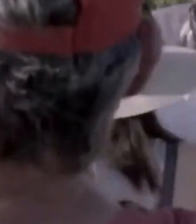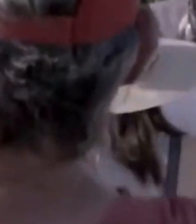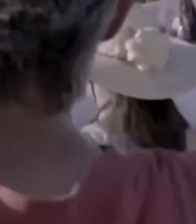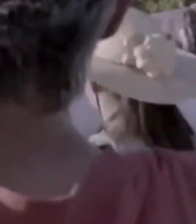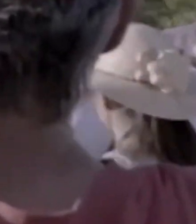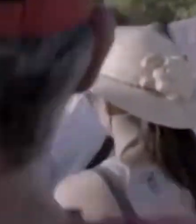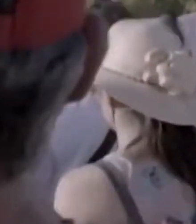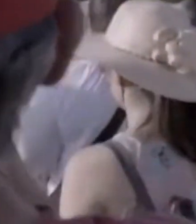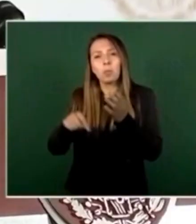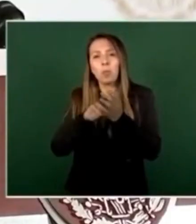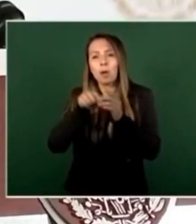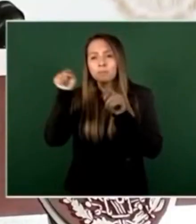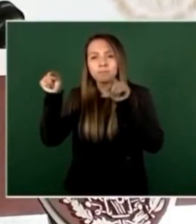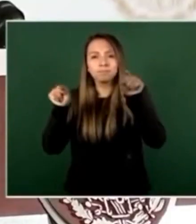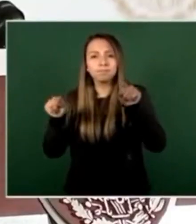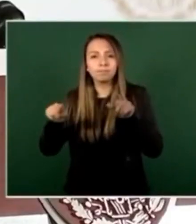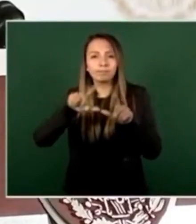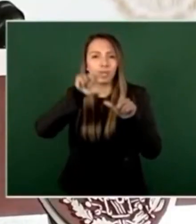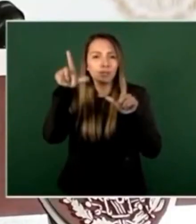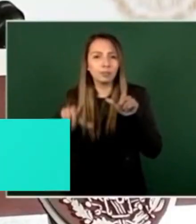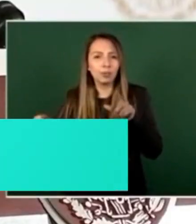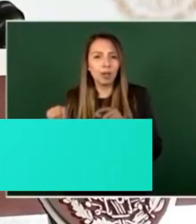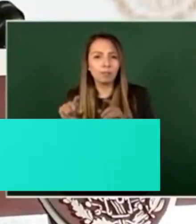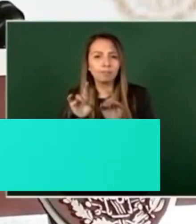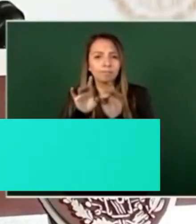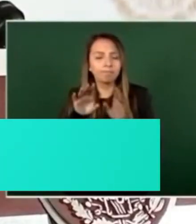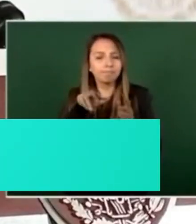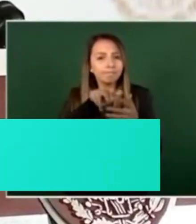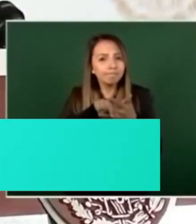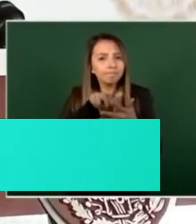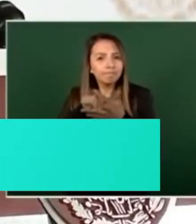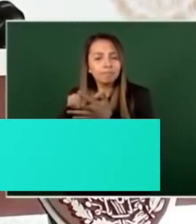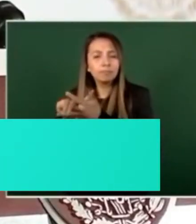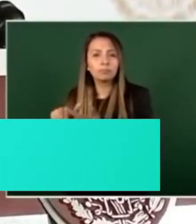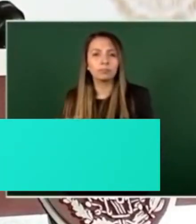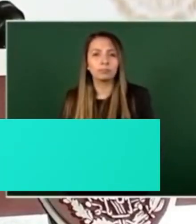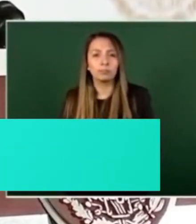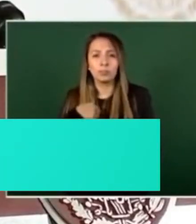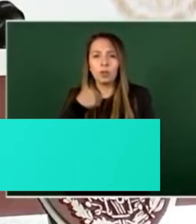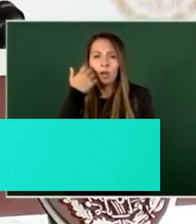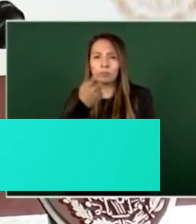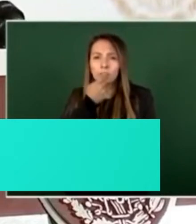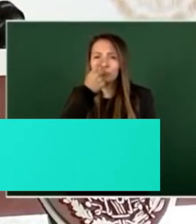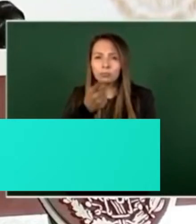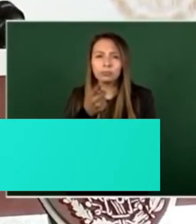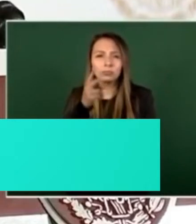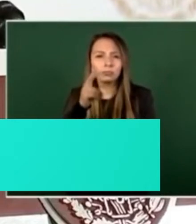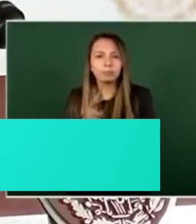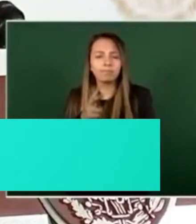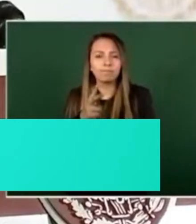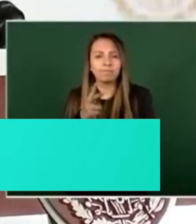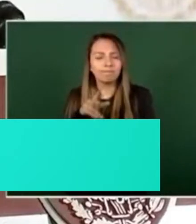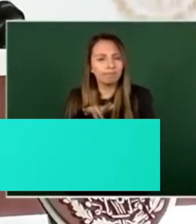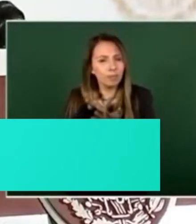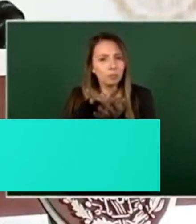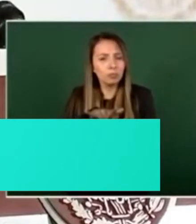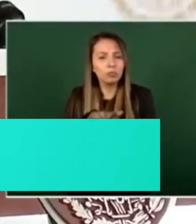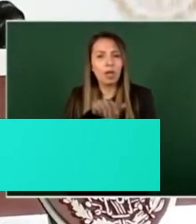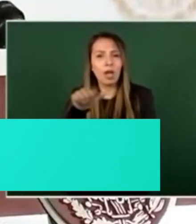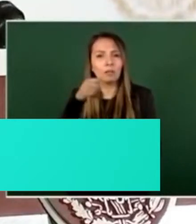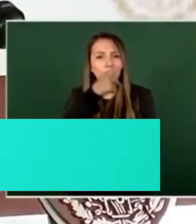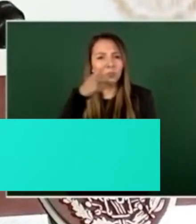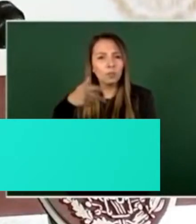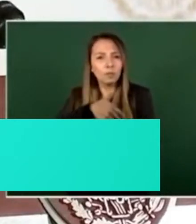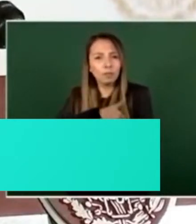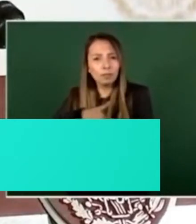comunicadores asesinados. Reiterar nuestra solidaridad con las familias, los amigos